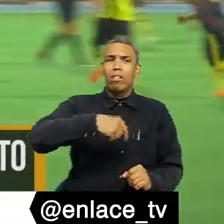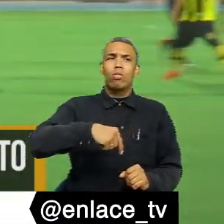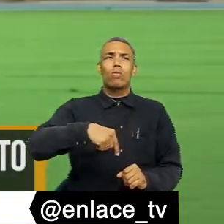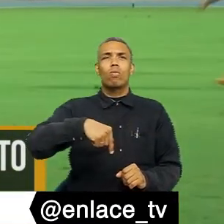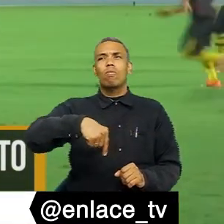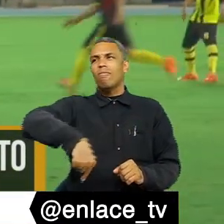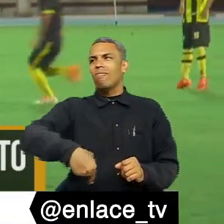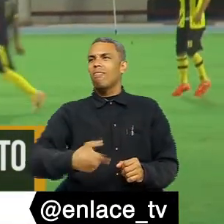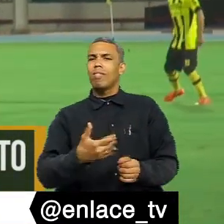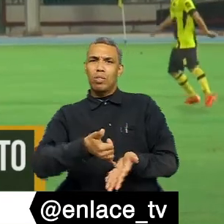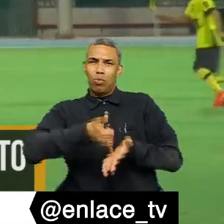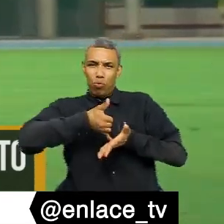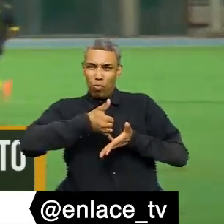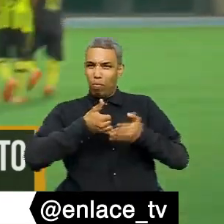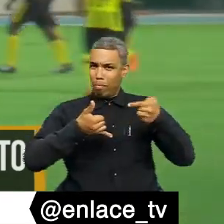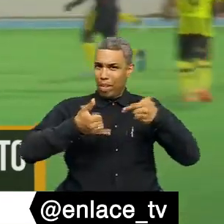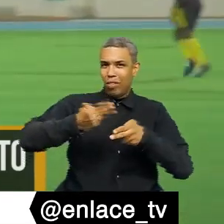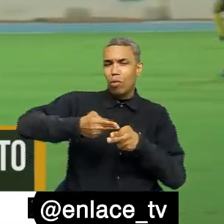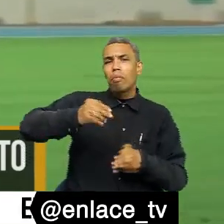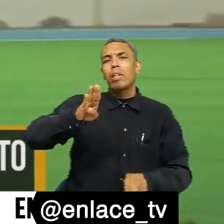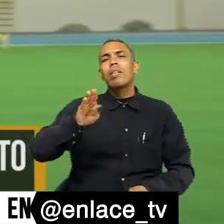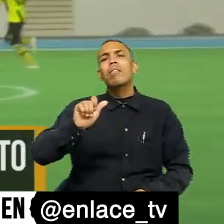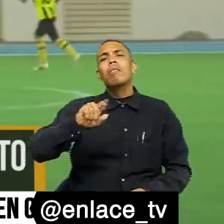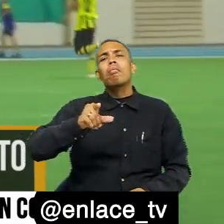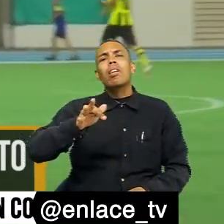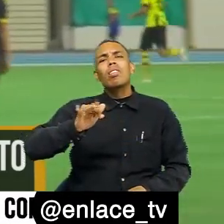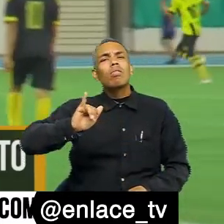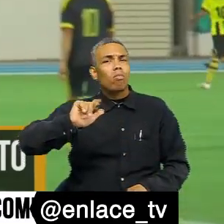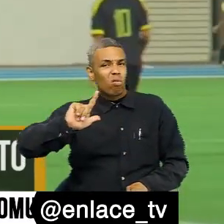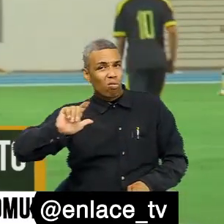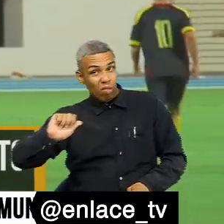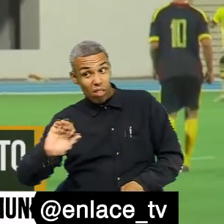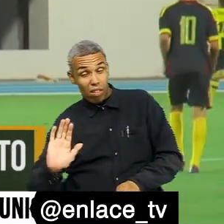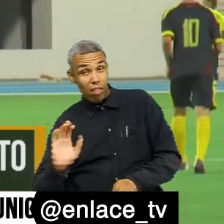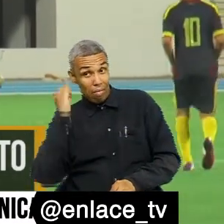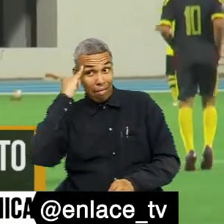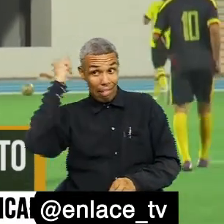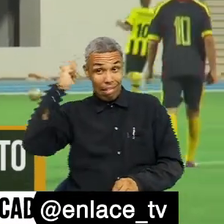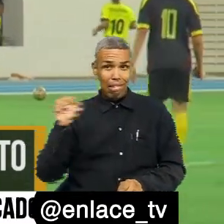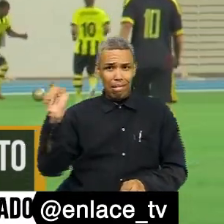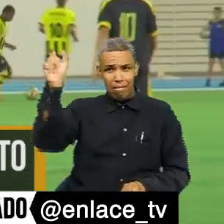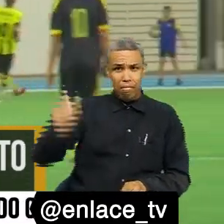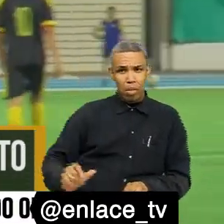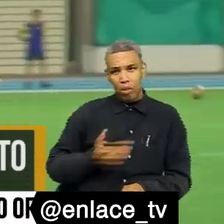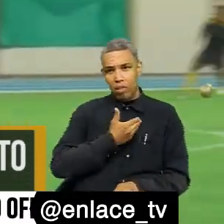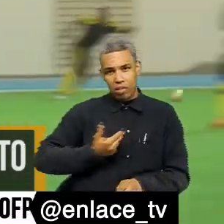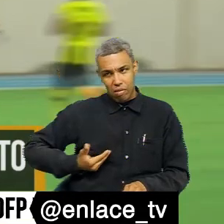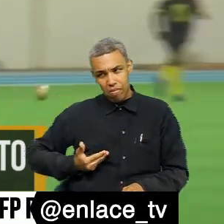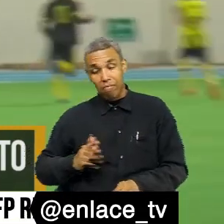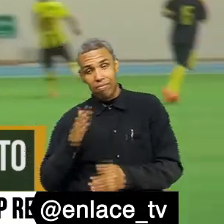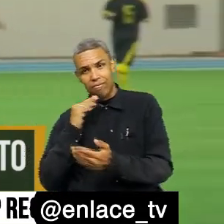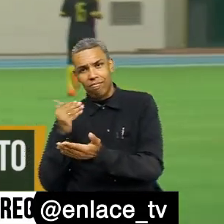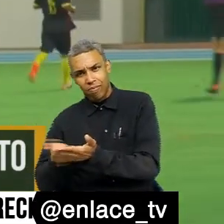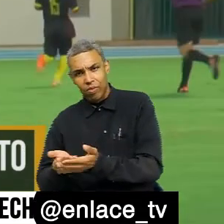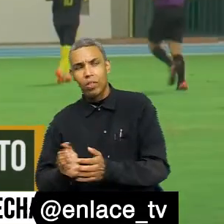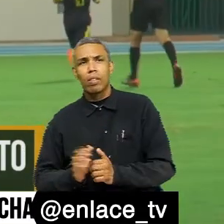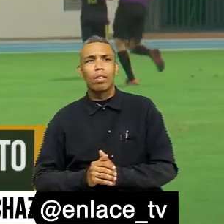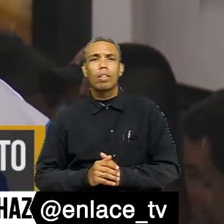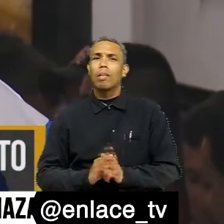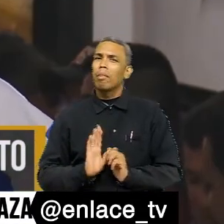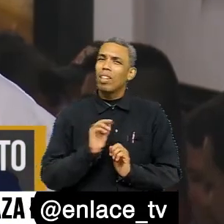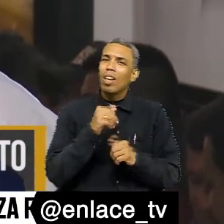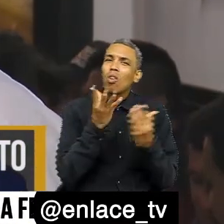Bastilla. Gracias al presidente tenemos lo que fue la gran participación de la